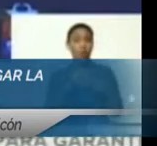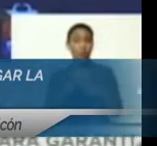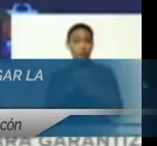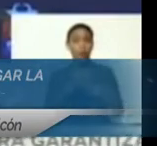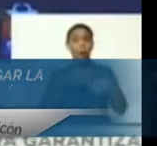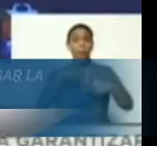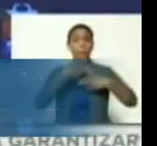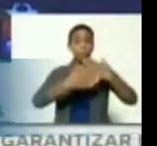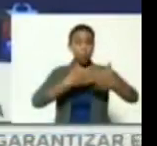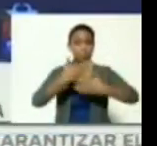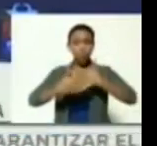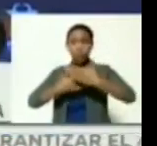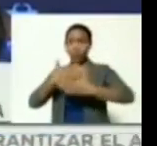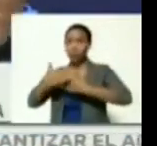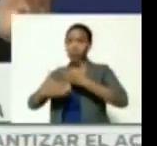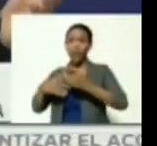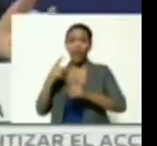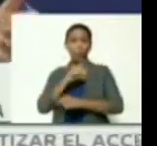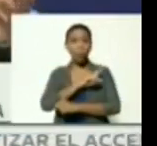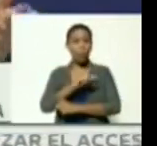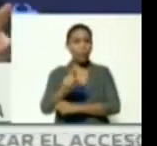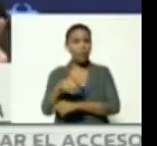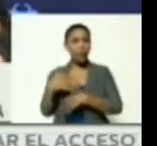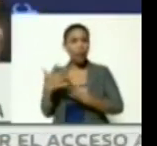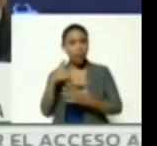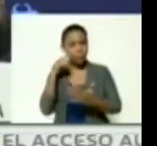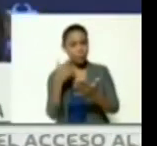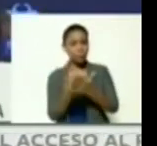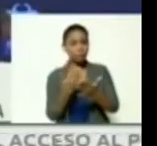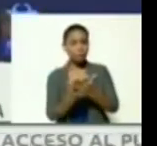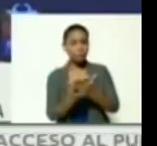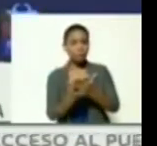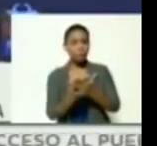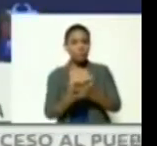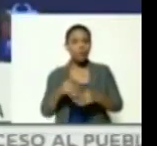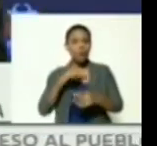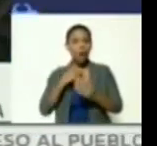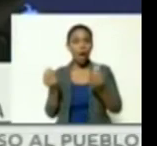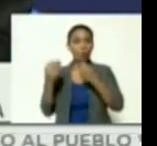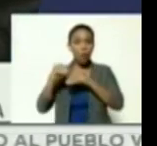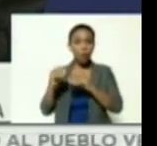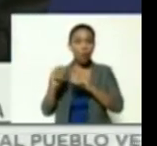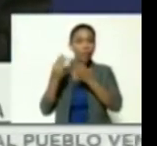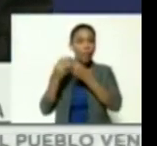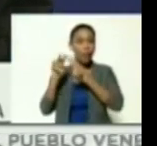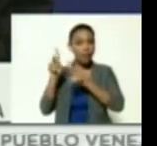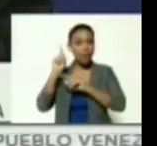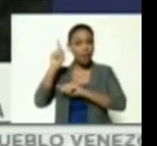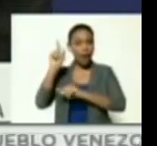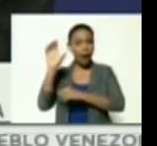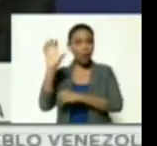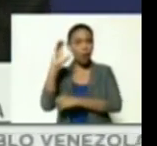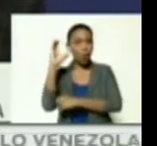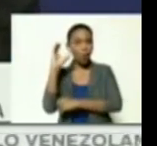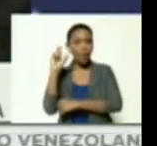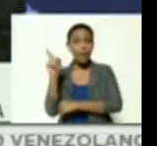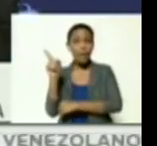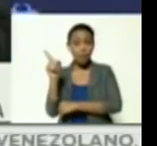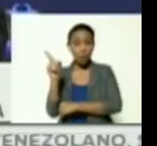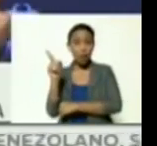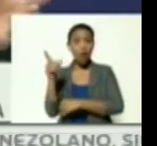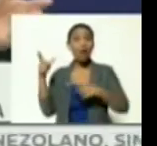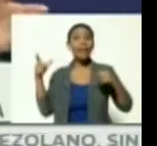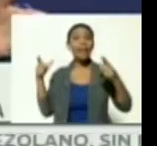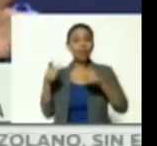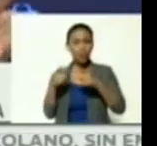periódicas sobre el cumplimiento, la verificación del cumplimiento de los acuerdos de paz en Colombia. Y son sesiones,